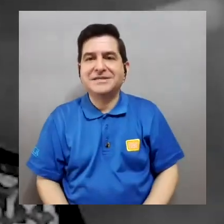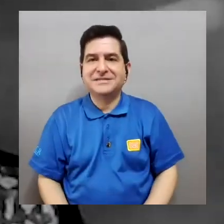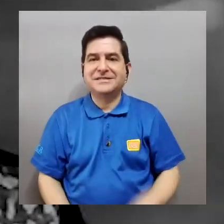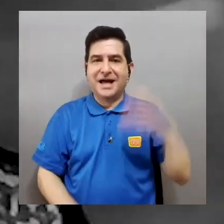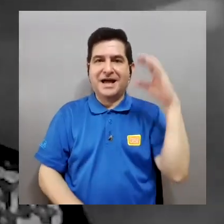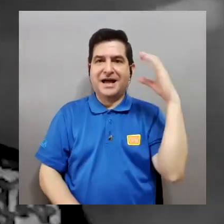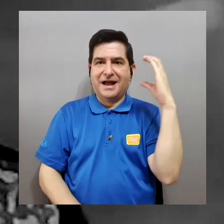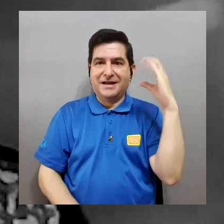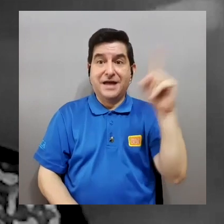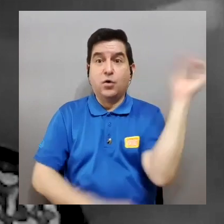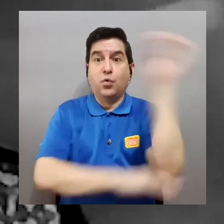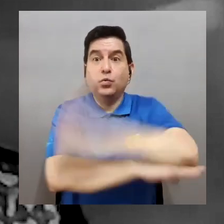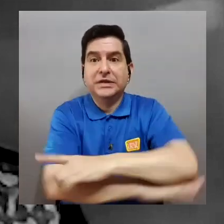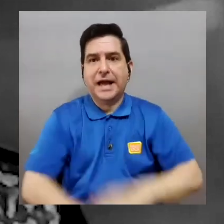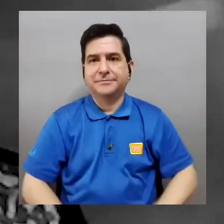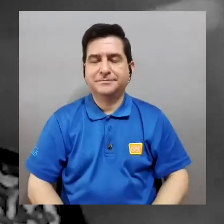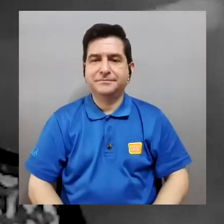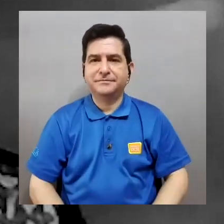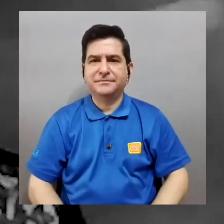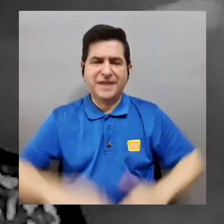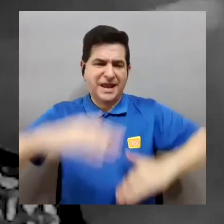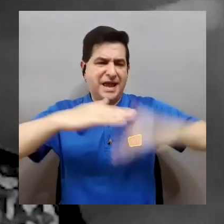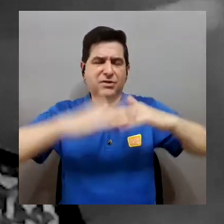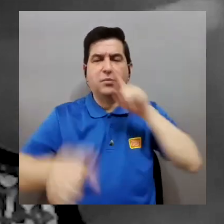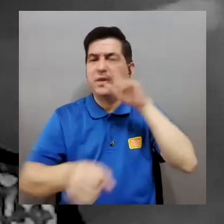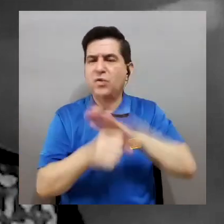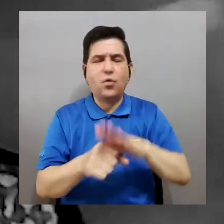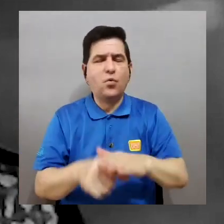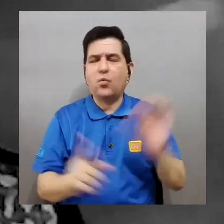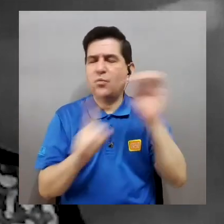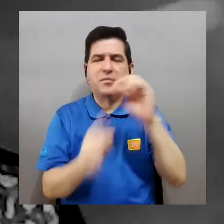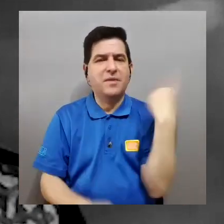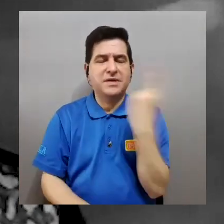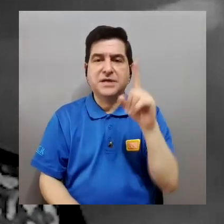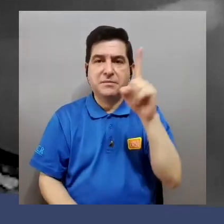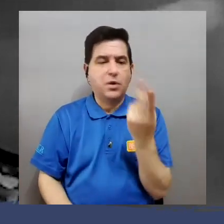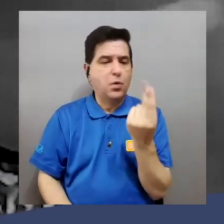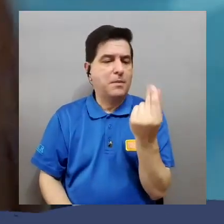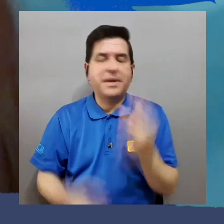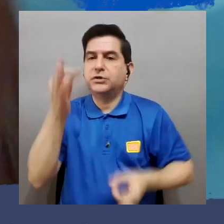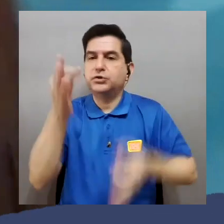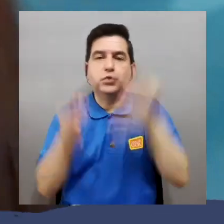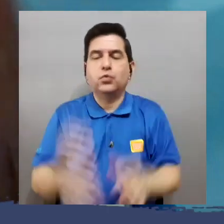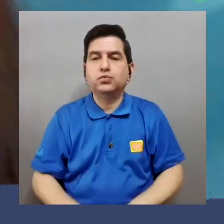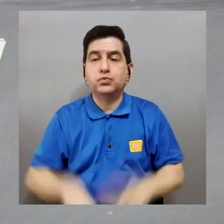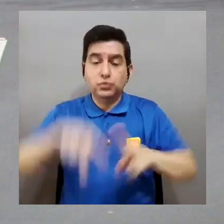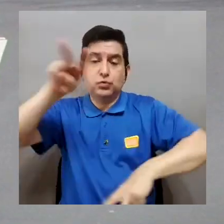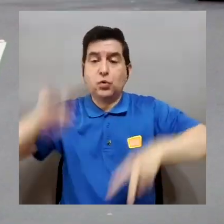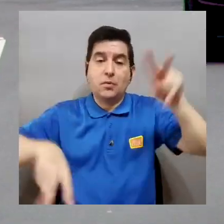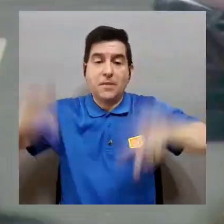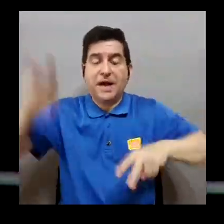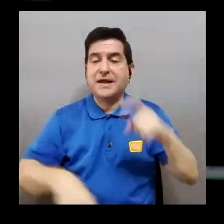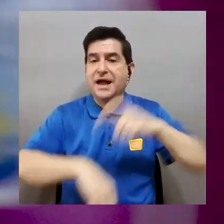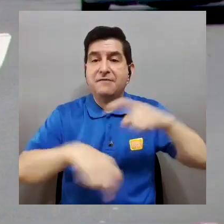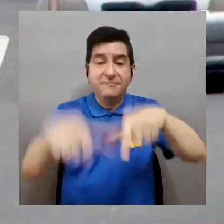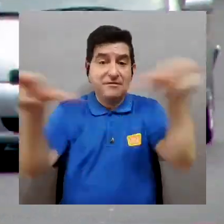los topes, ¿verdad?, no necesariamente logran el objetivo que sería que haya un precio justo. Y como varían en el tiempo, ¿verdad?,